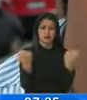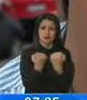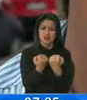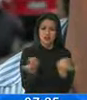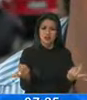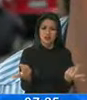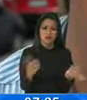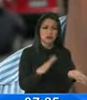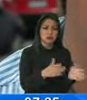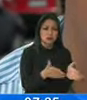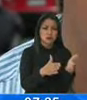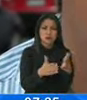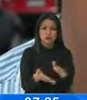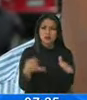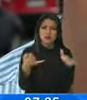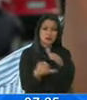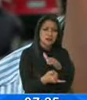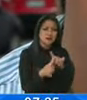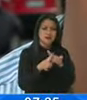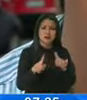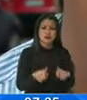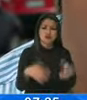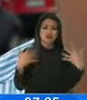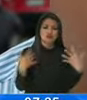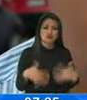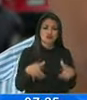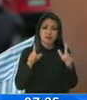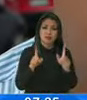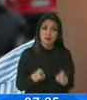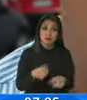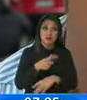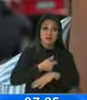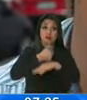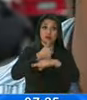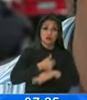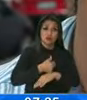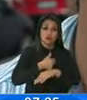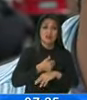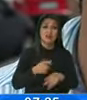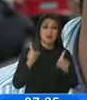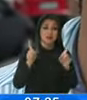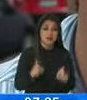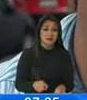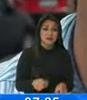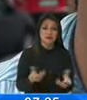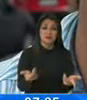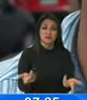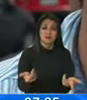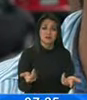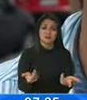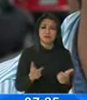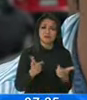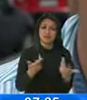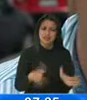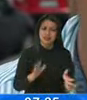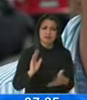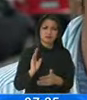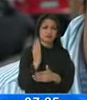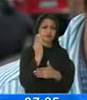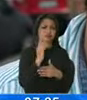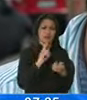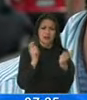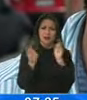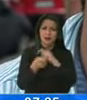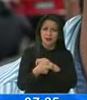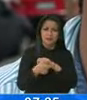estén ocurriendo estas cosas, se debería, por parte de las autoridades competentes, realizar los correctivos,